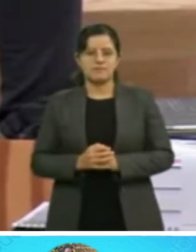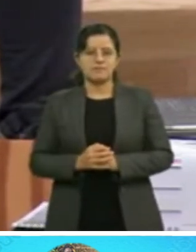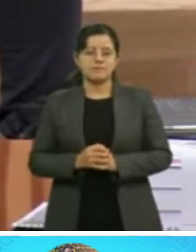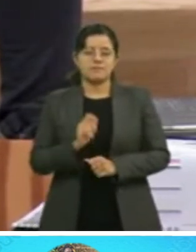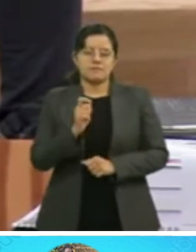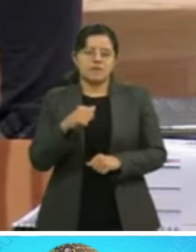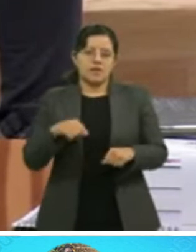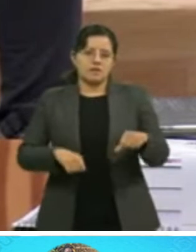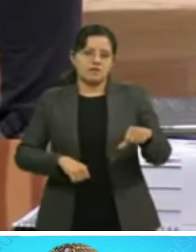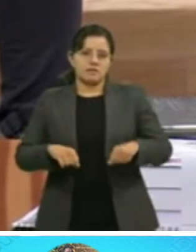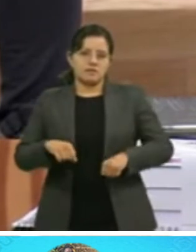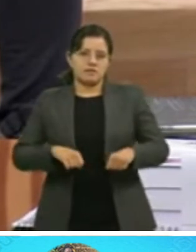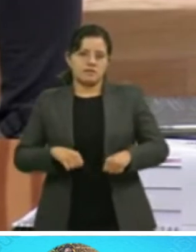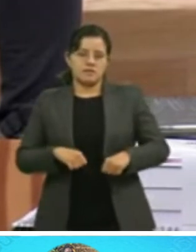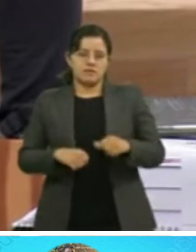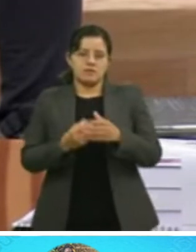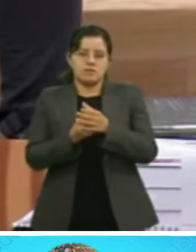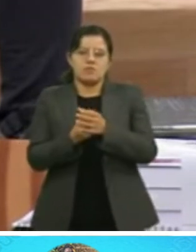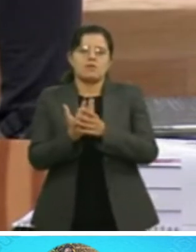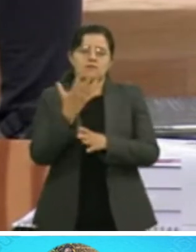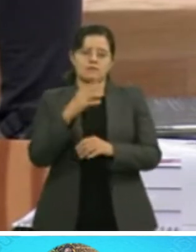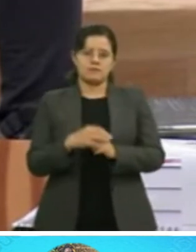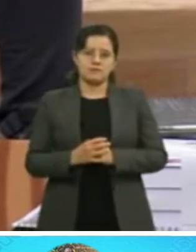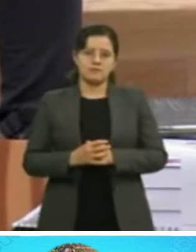actividad completamente nueva,